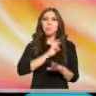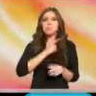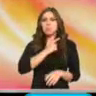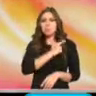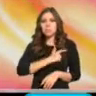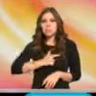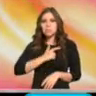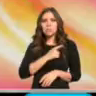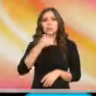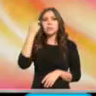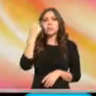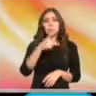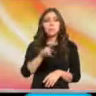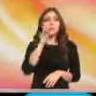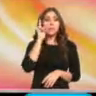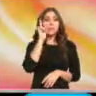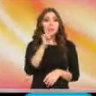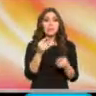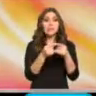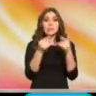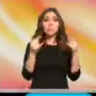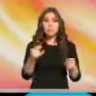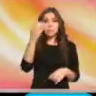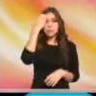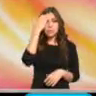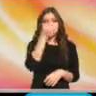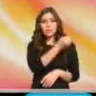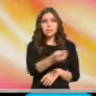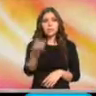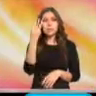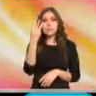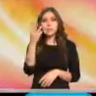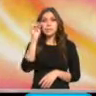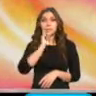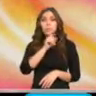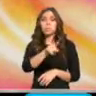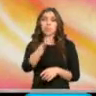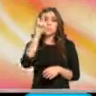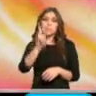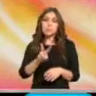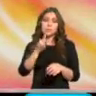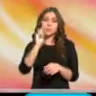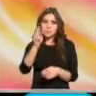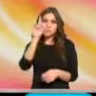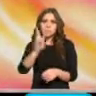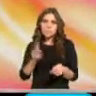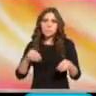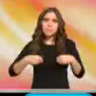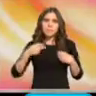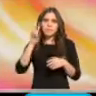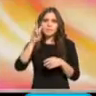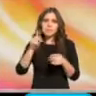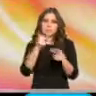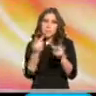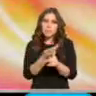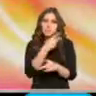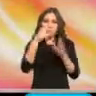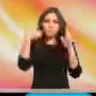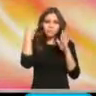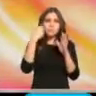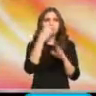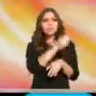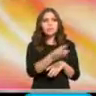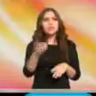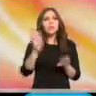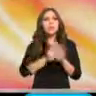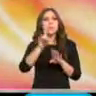pero creo que conocer la historia de estas mujeres, saber lo que hicieron ella y el grupo de otras mujeres que trabajaba con ellas,